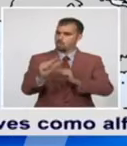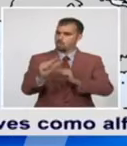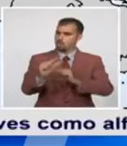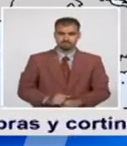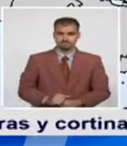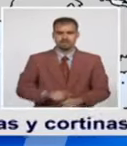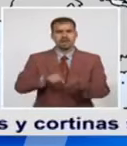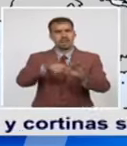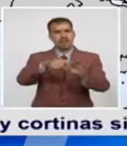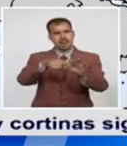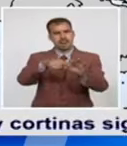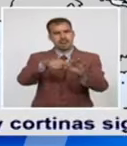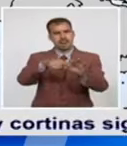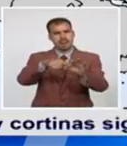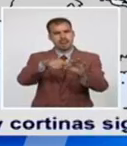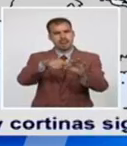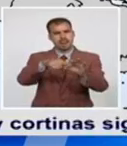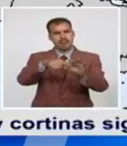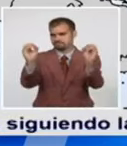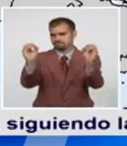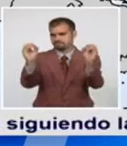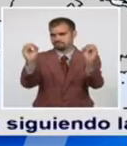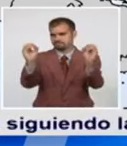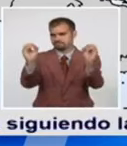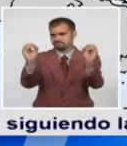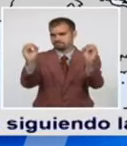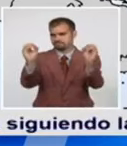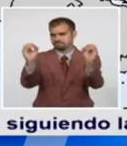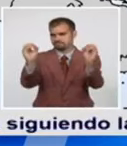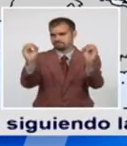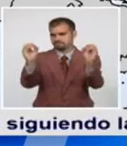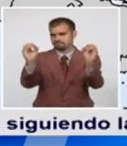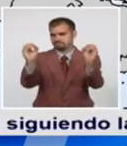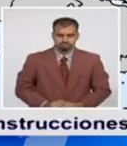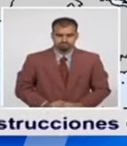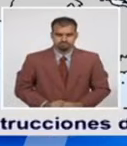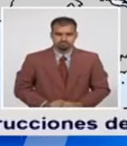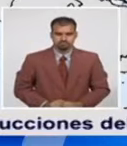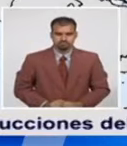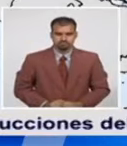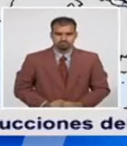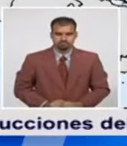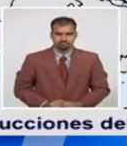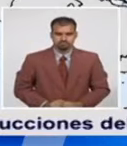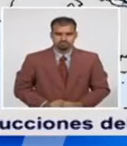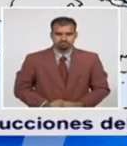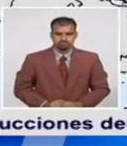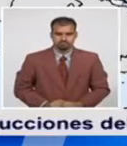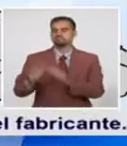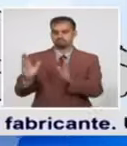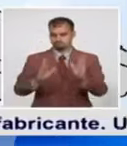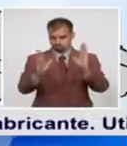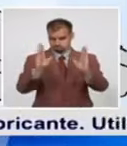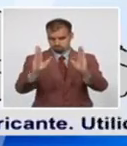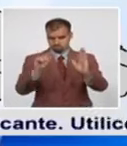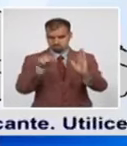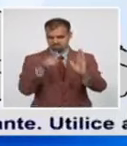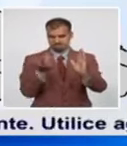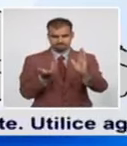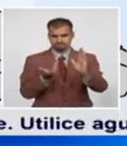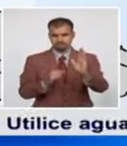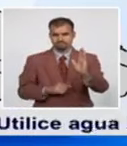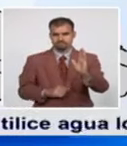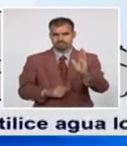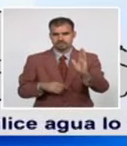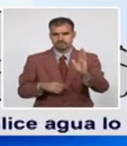la Juventud nuevamente no confirma casos de COVID-19. En el centro, que tiene un comportamiento